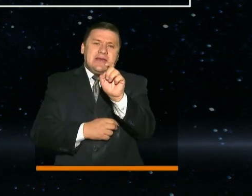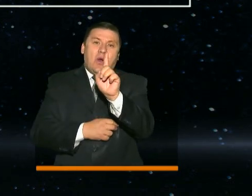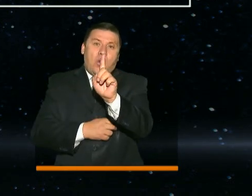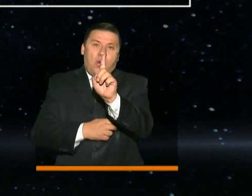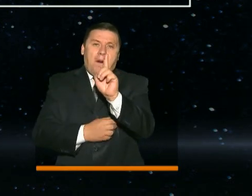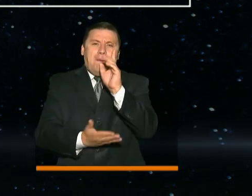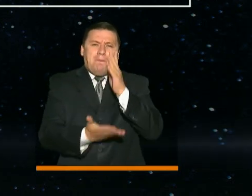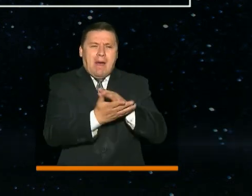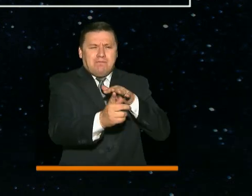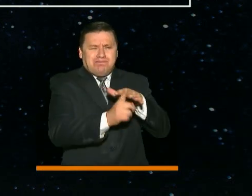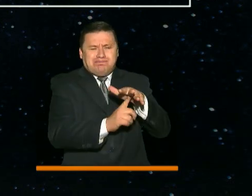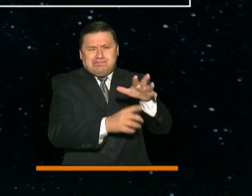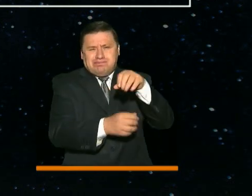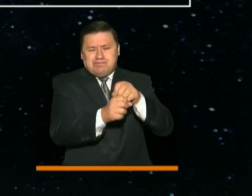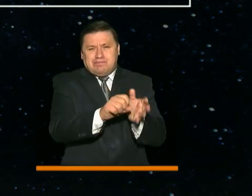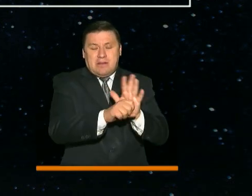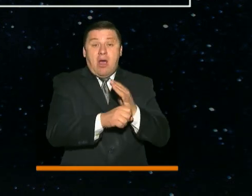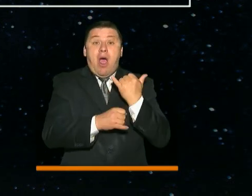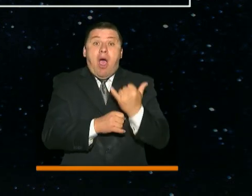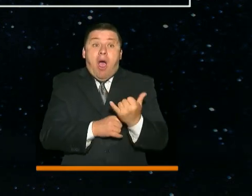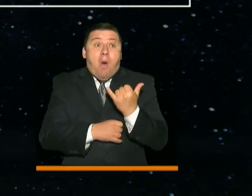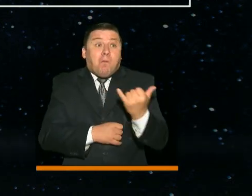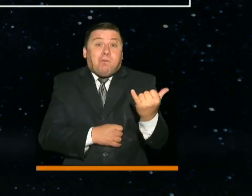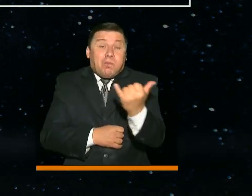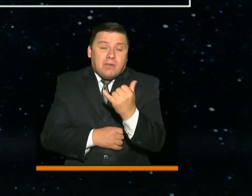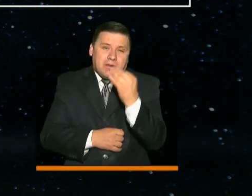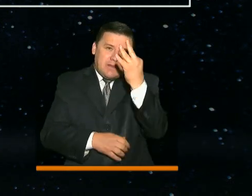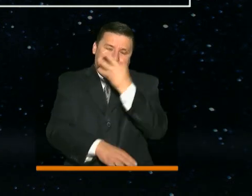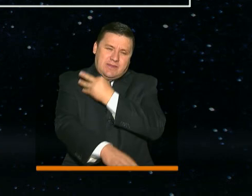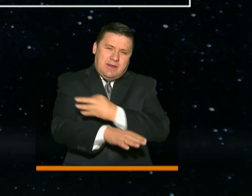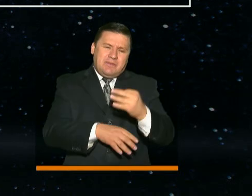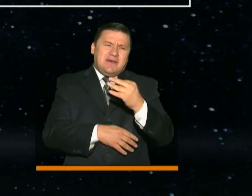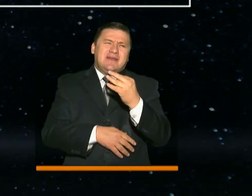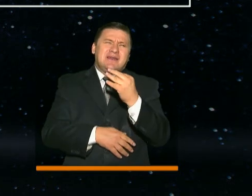6.588.761 casos, de los cuales hay activos